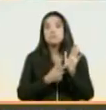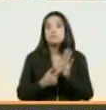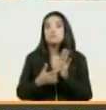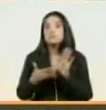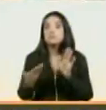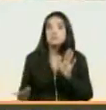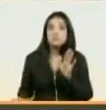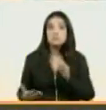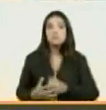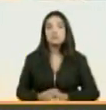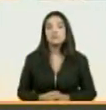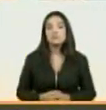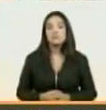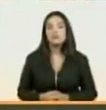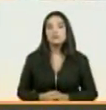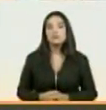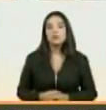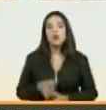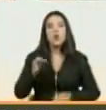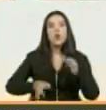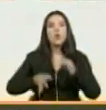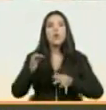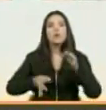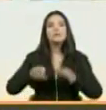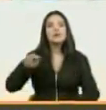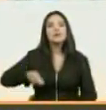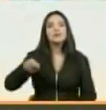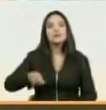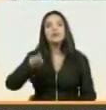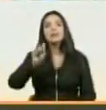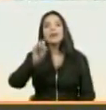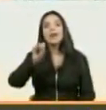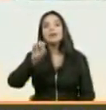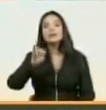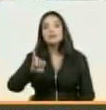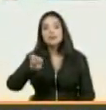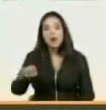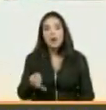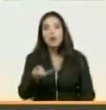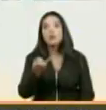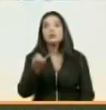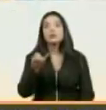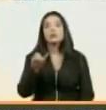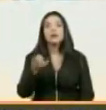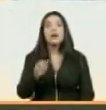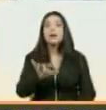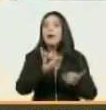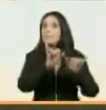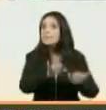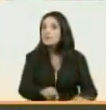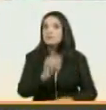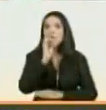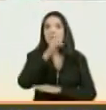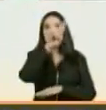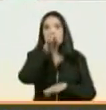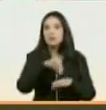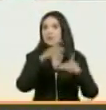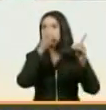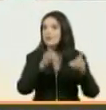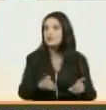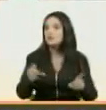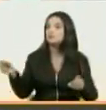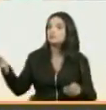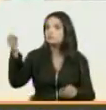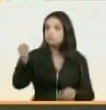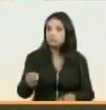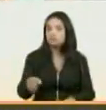que los magistrados del Tribunal Supremo de Justicia, designado por la misma Asamblea Nacional que la designó a